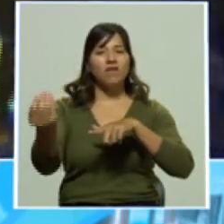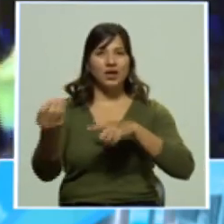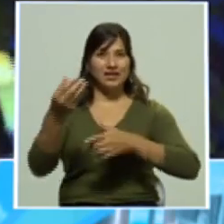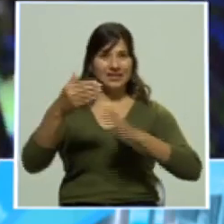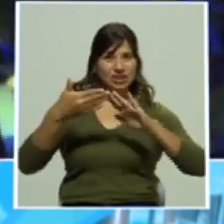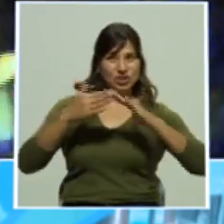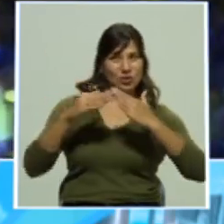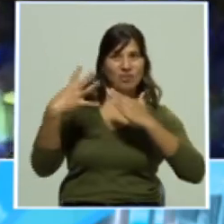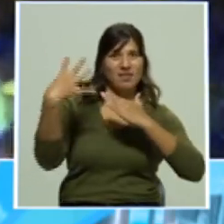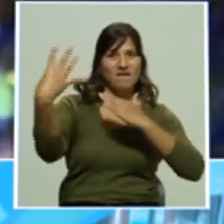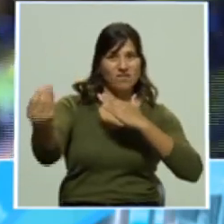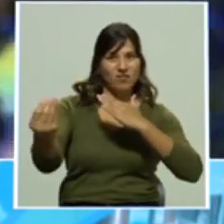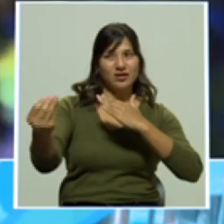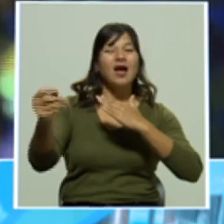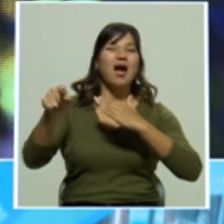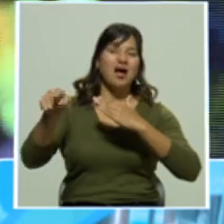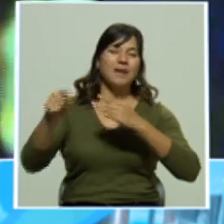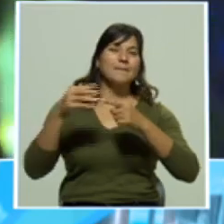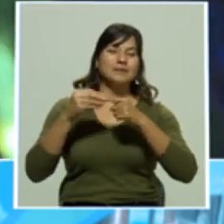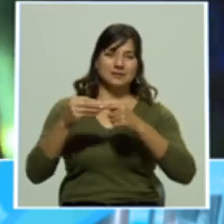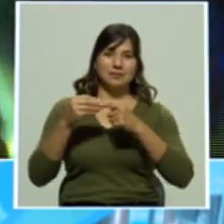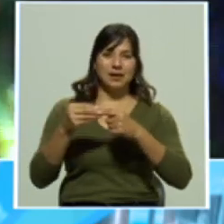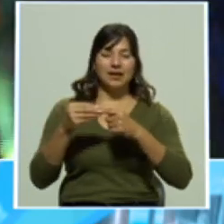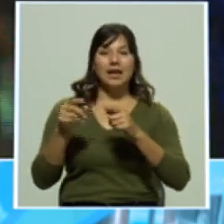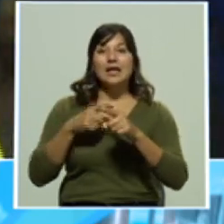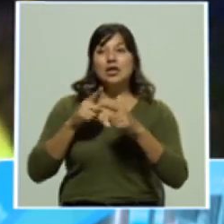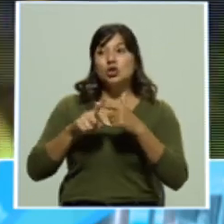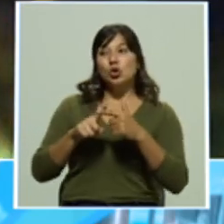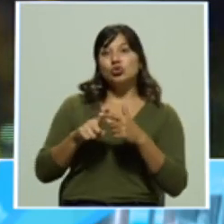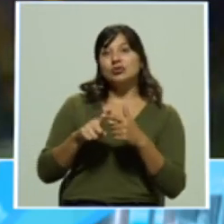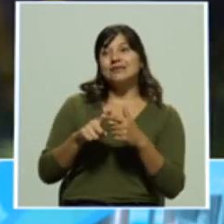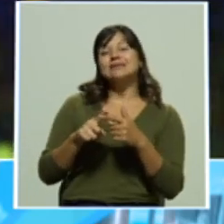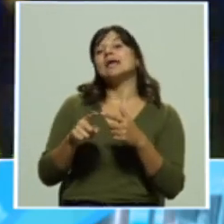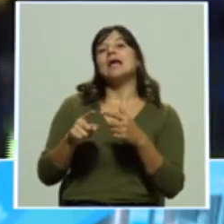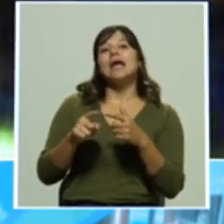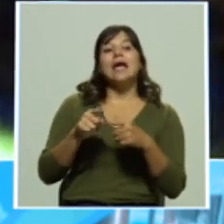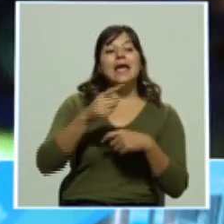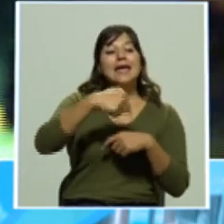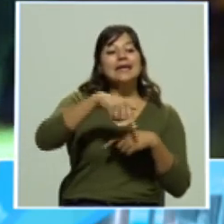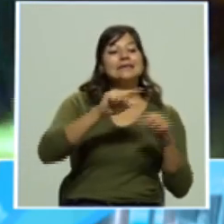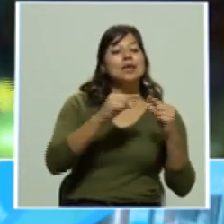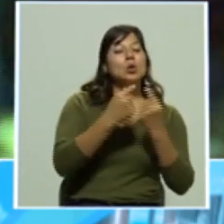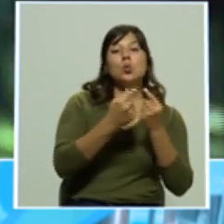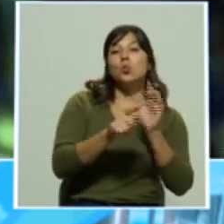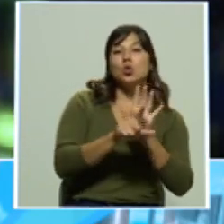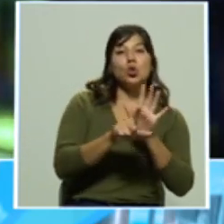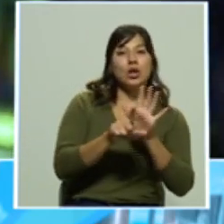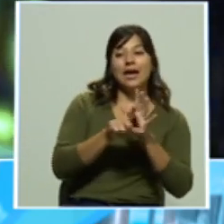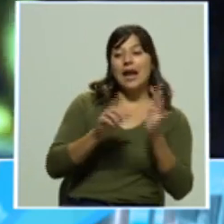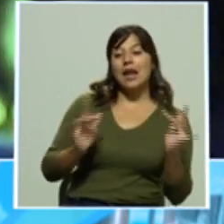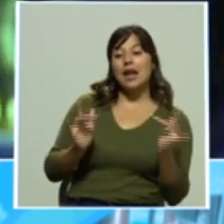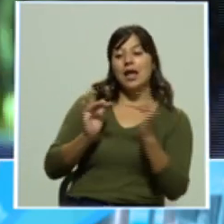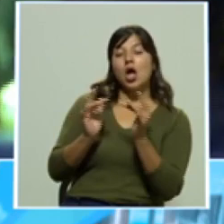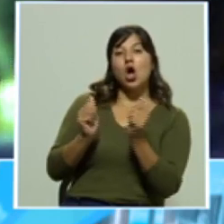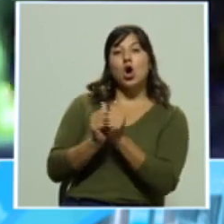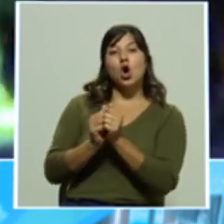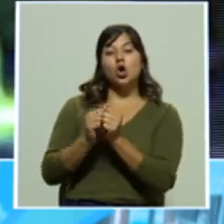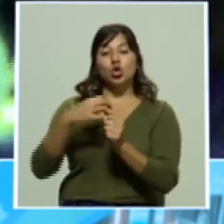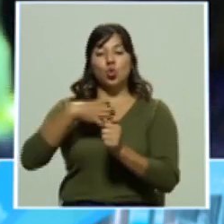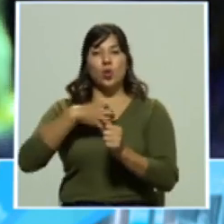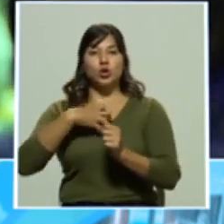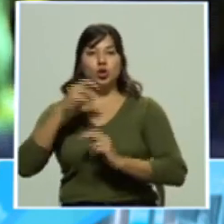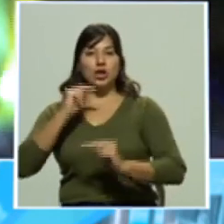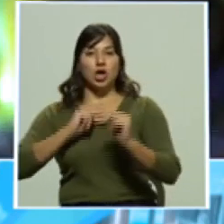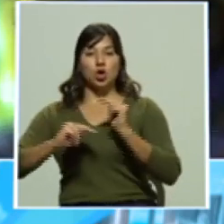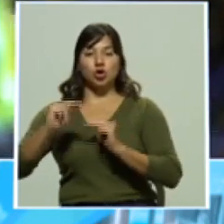estructura, a través de este mecanismo con los administradores, quienes eran miembros y personas de absoluta confianza de los líderes, mantenían